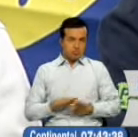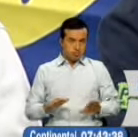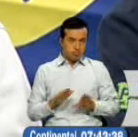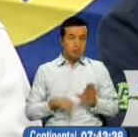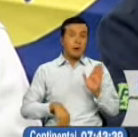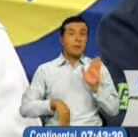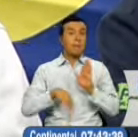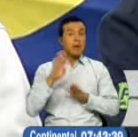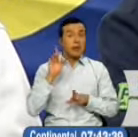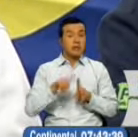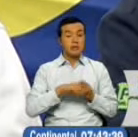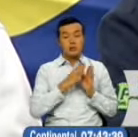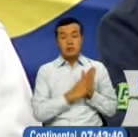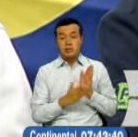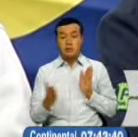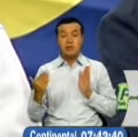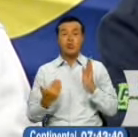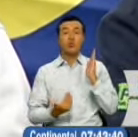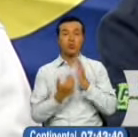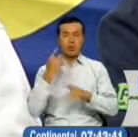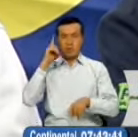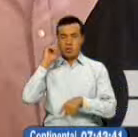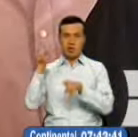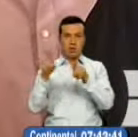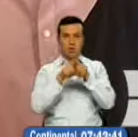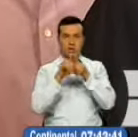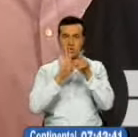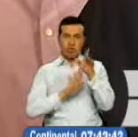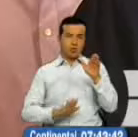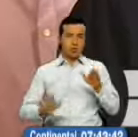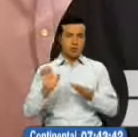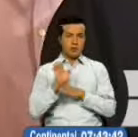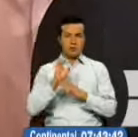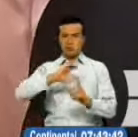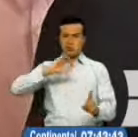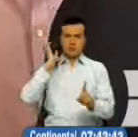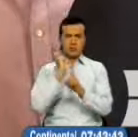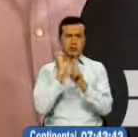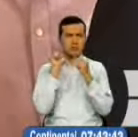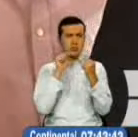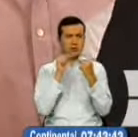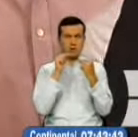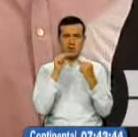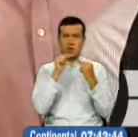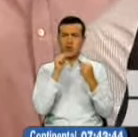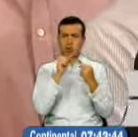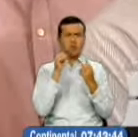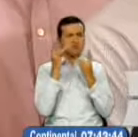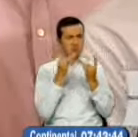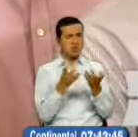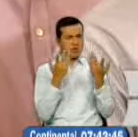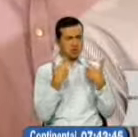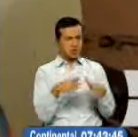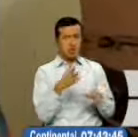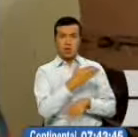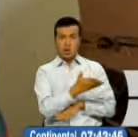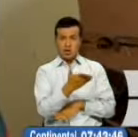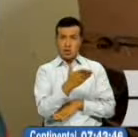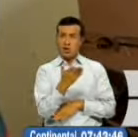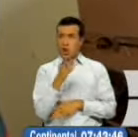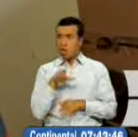todo a comenzar la construcción de un gran acuerdo nacional. Critican que la oposición, que resultó vencida por la voluntad popular,